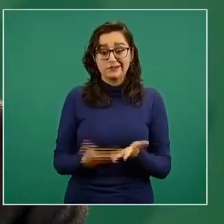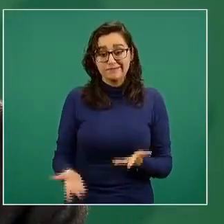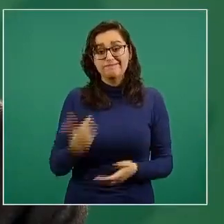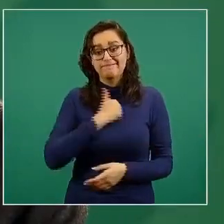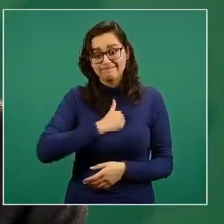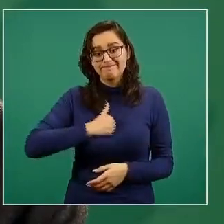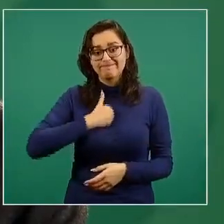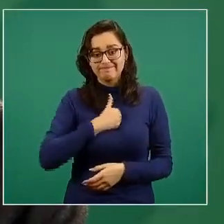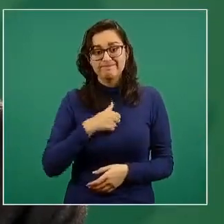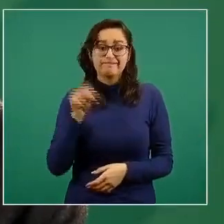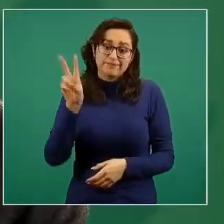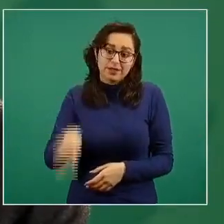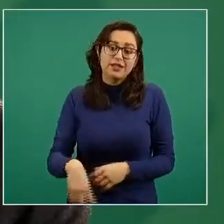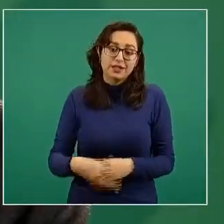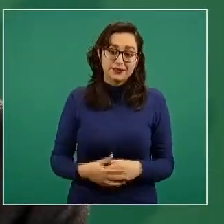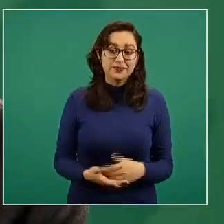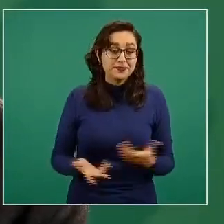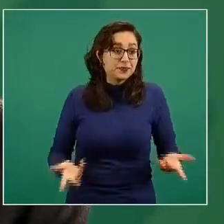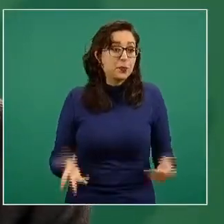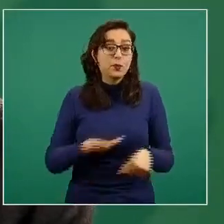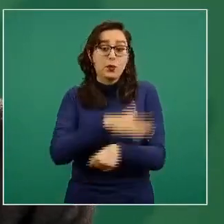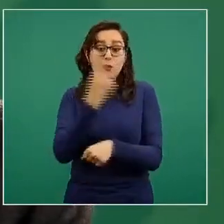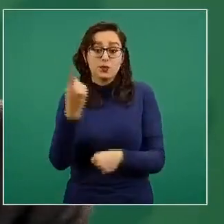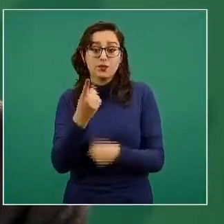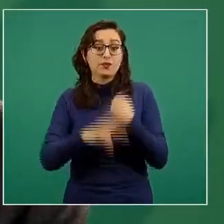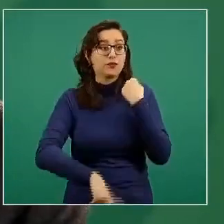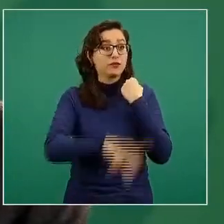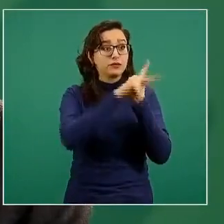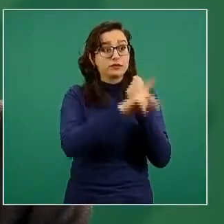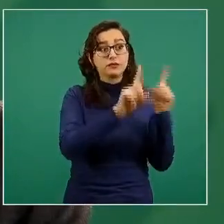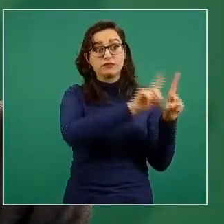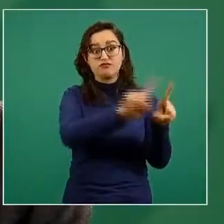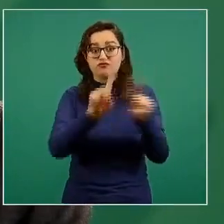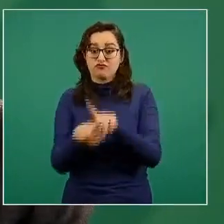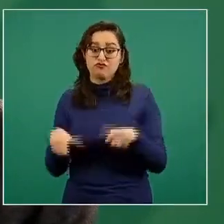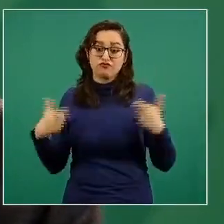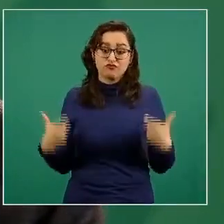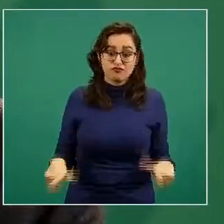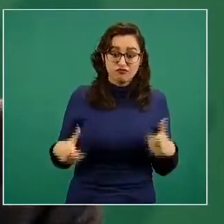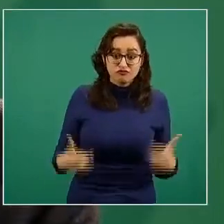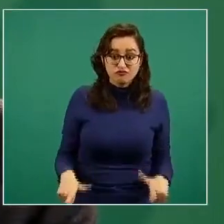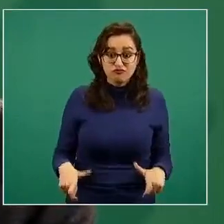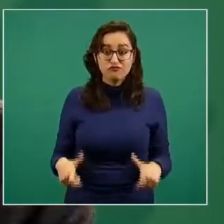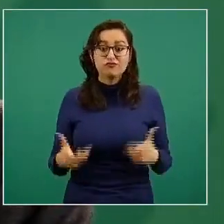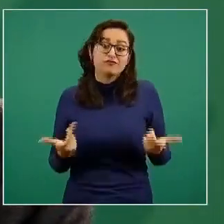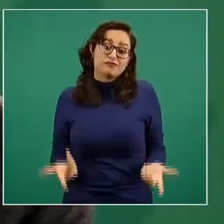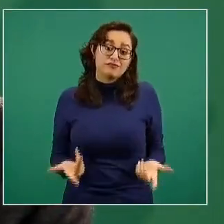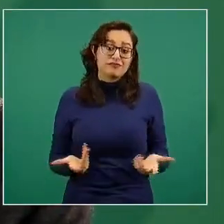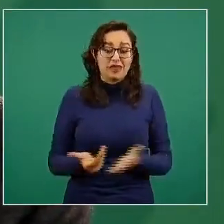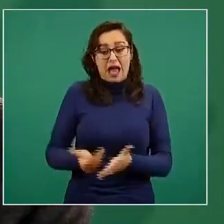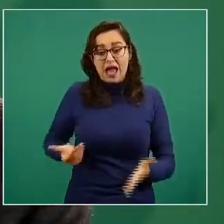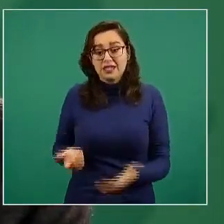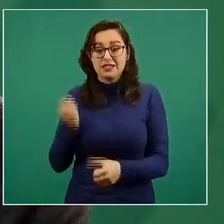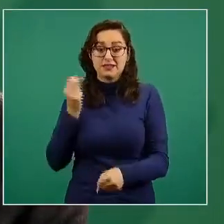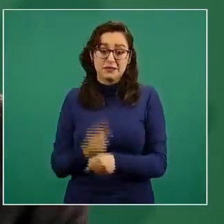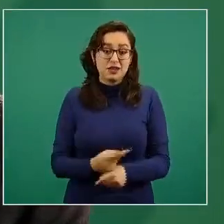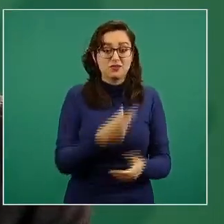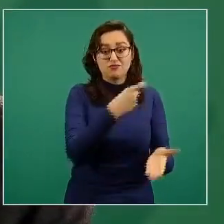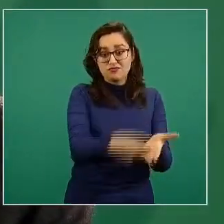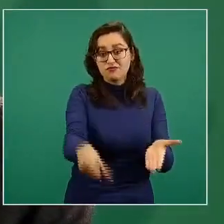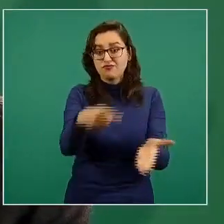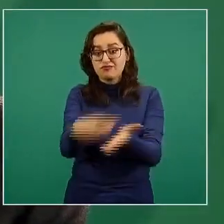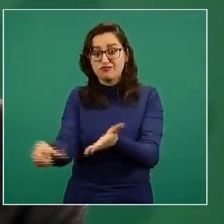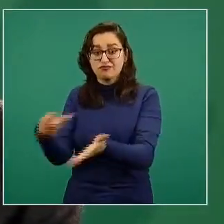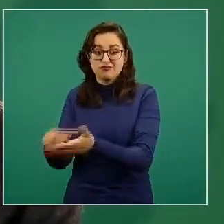recursos financieros, políticos y de otro tipo se anticipan a conseguir vacunas, y